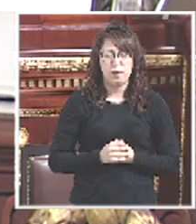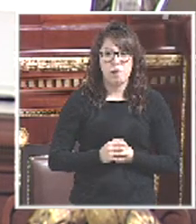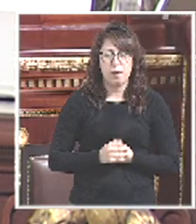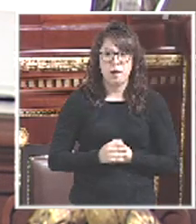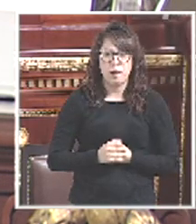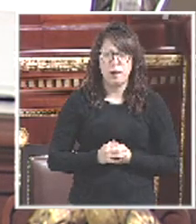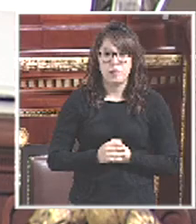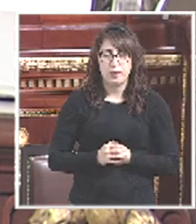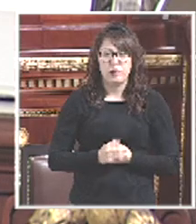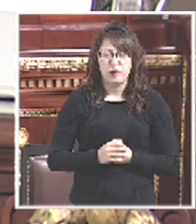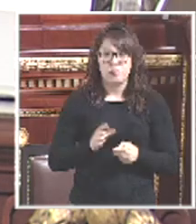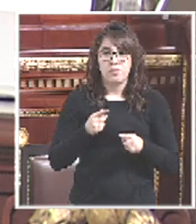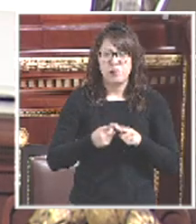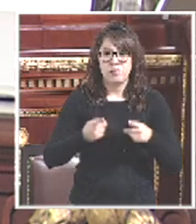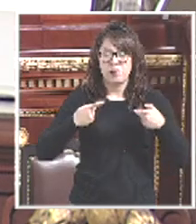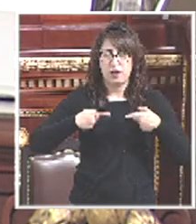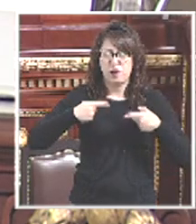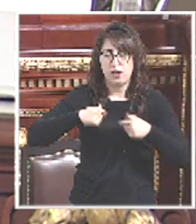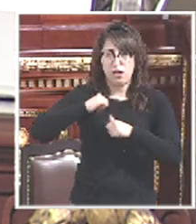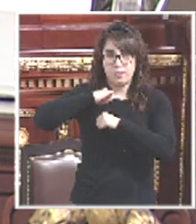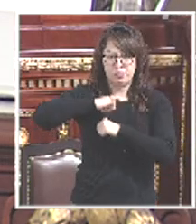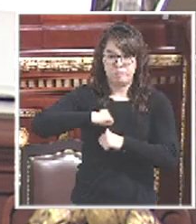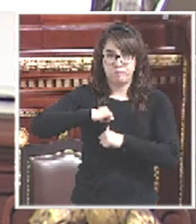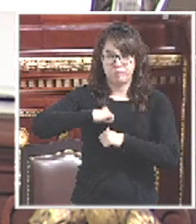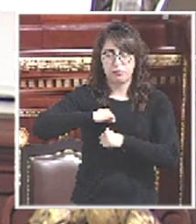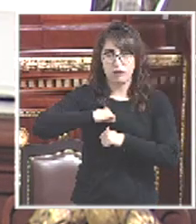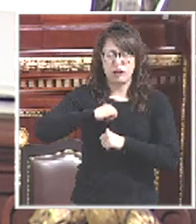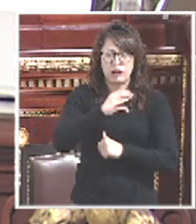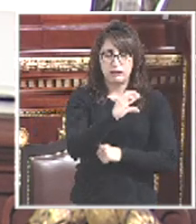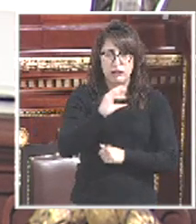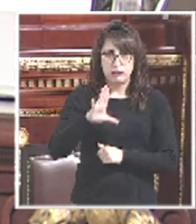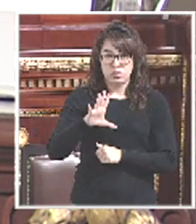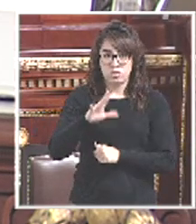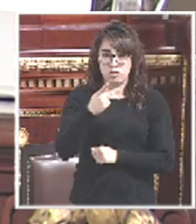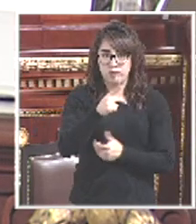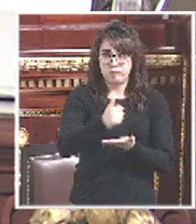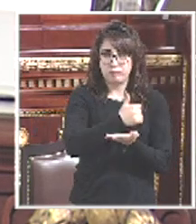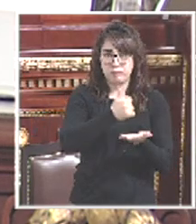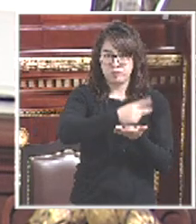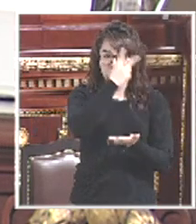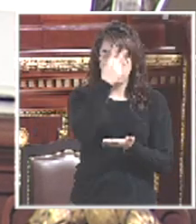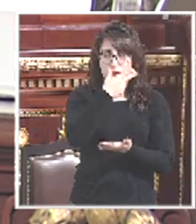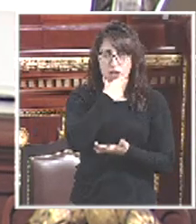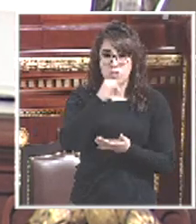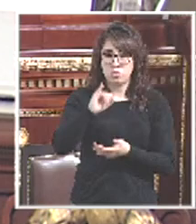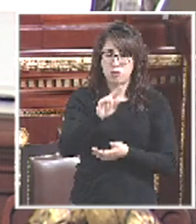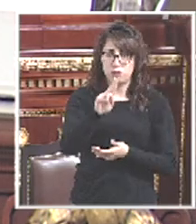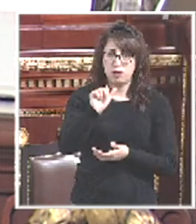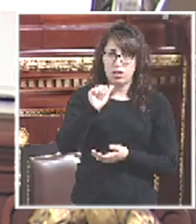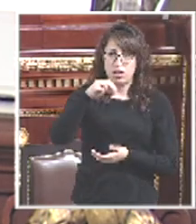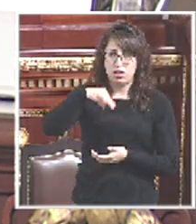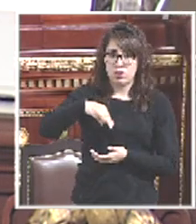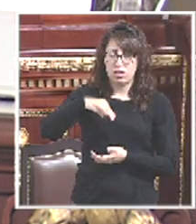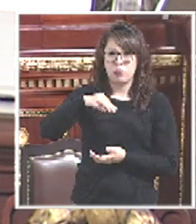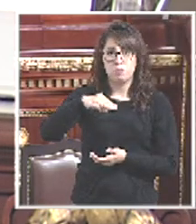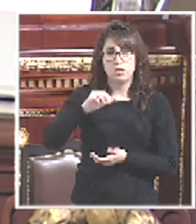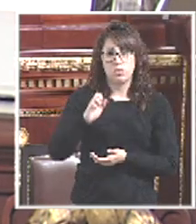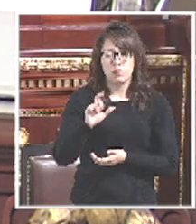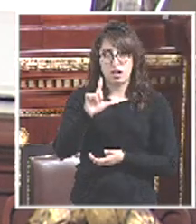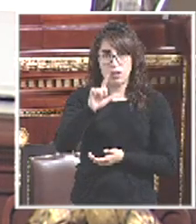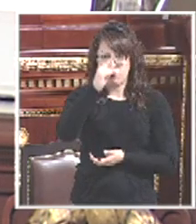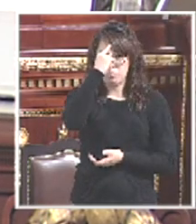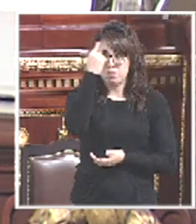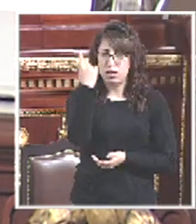al titular coordinador general del C5 de la Ciudad de México, maestro Juan Manuel García Ortegón, para que de